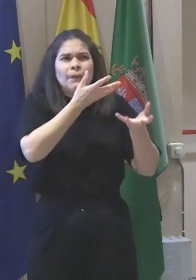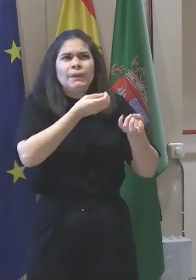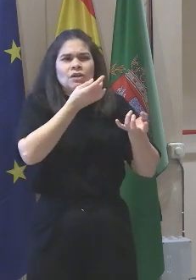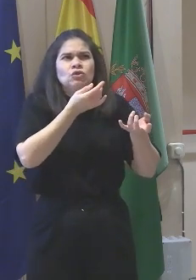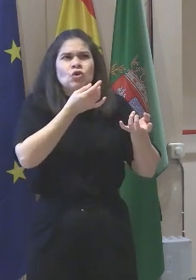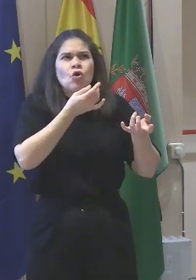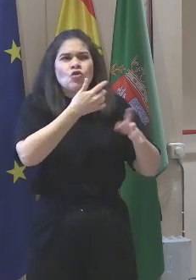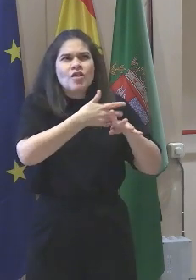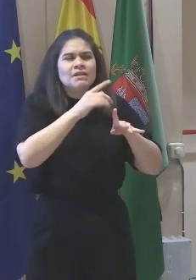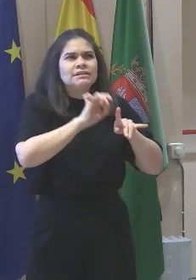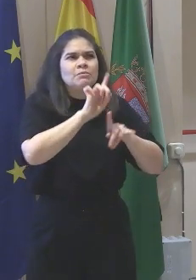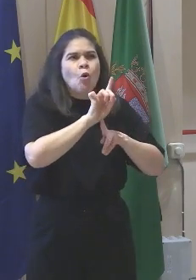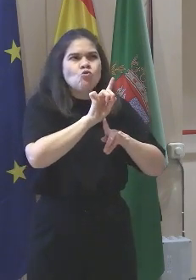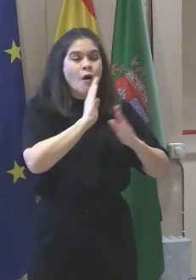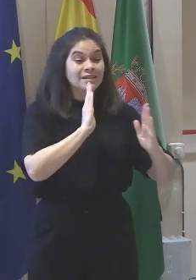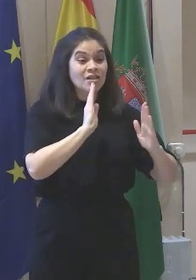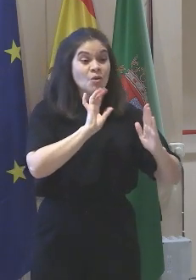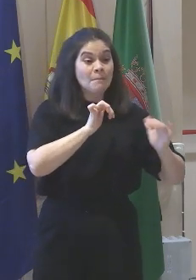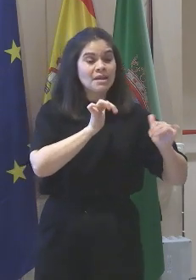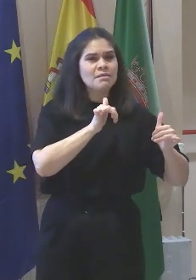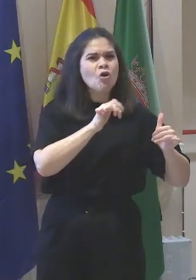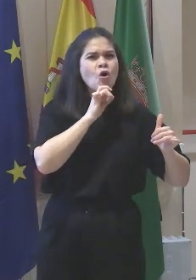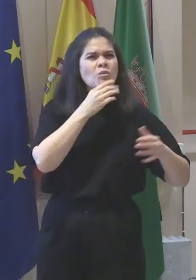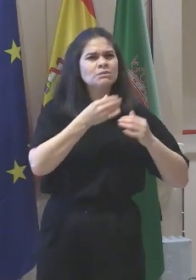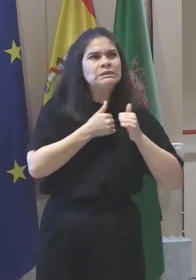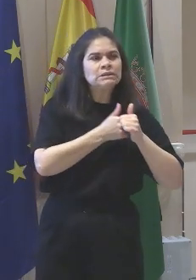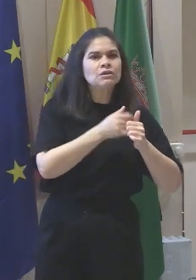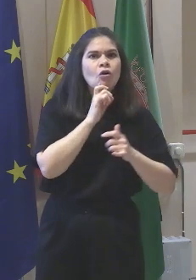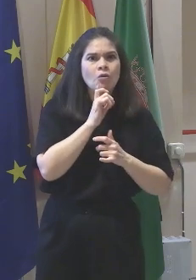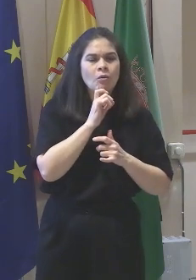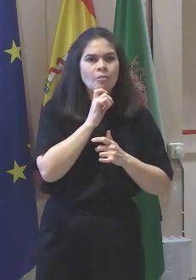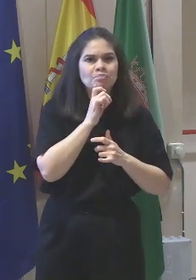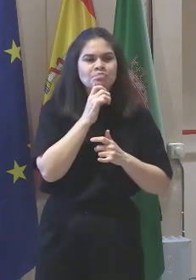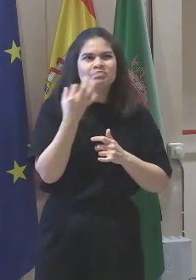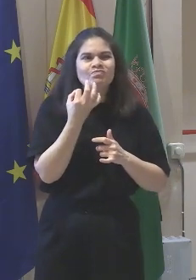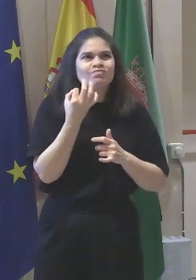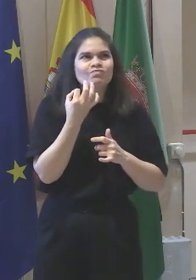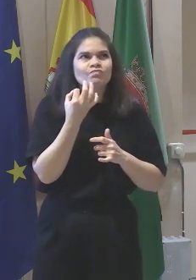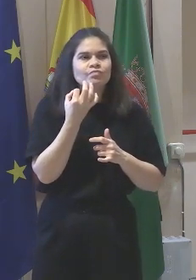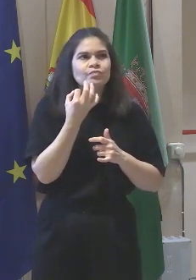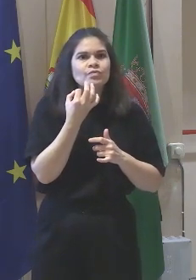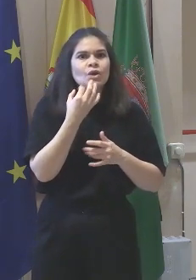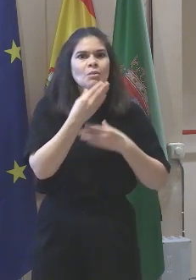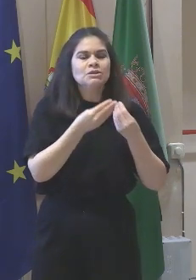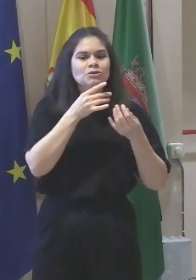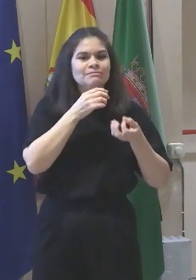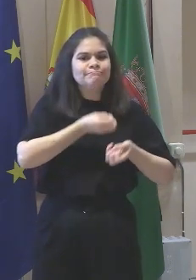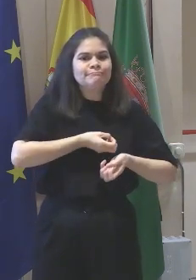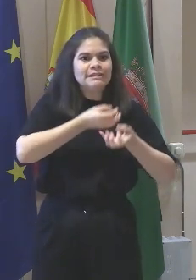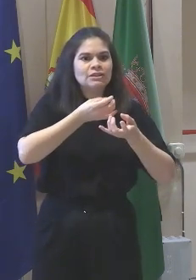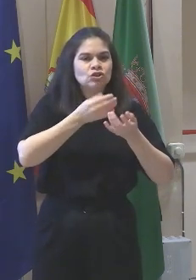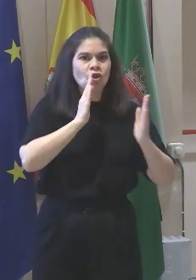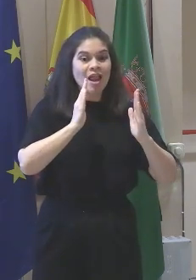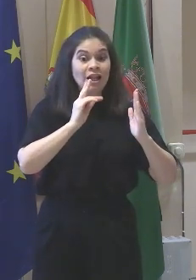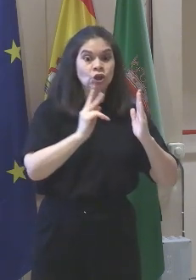en esos estadios iniciales, ¿cómo hacemos el seguimiento? ¿En qué términos vamos a hacer el diagnóstico del estadio